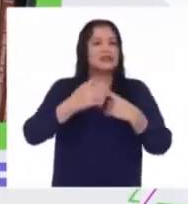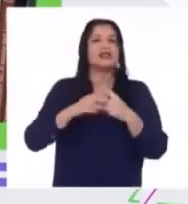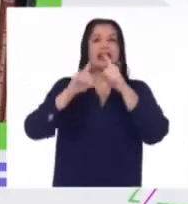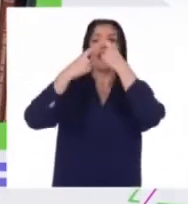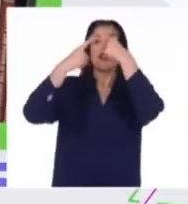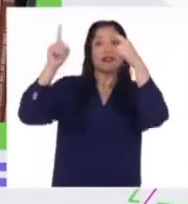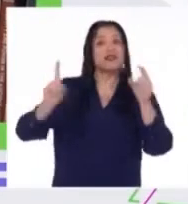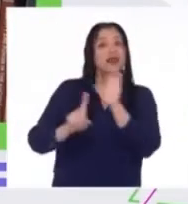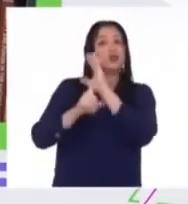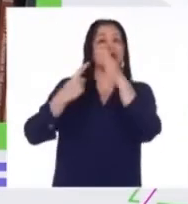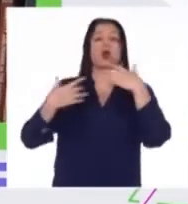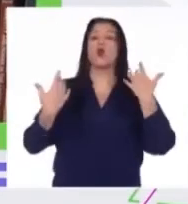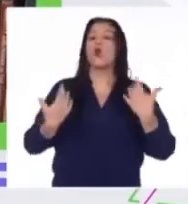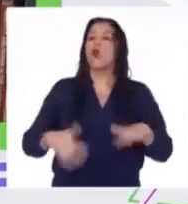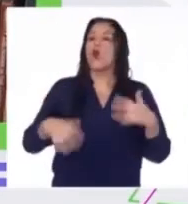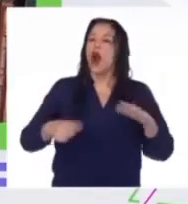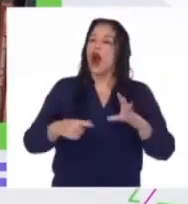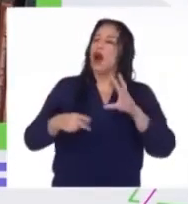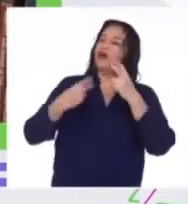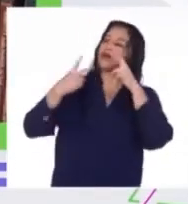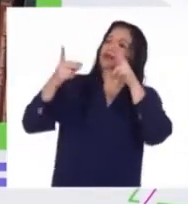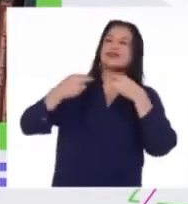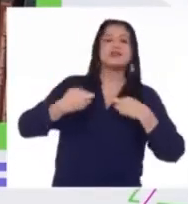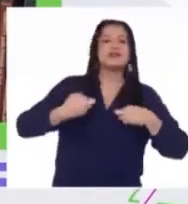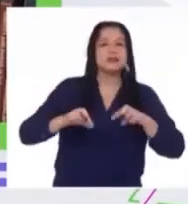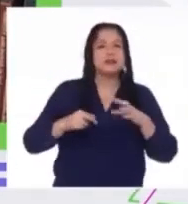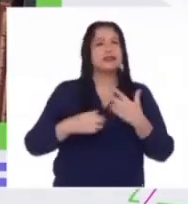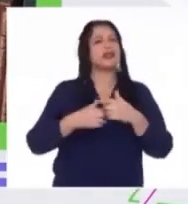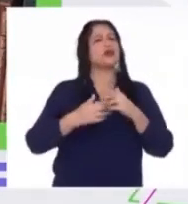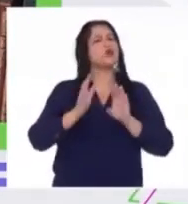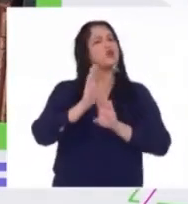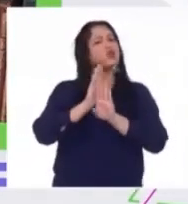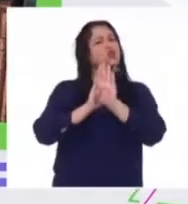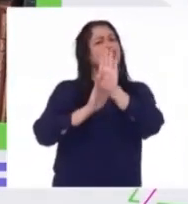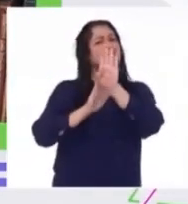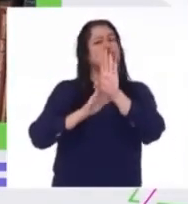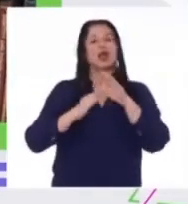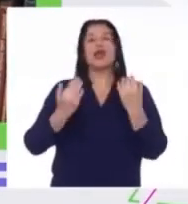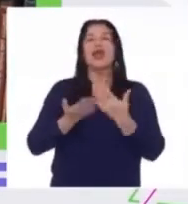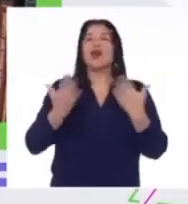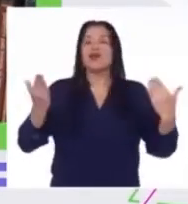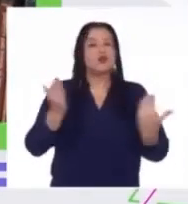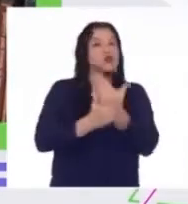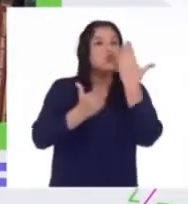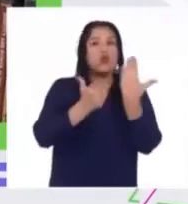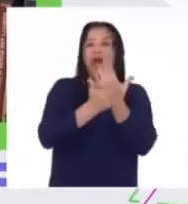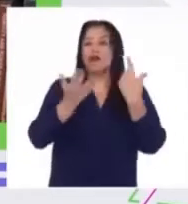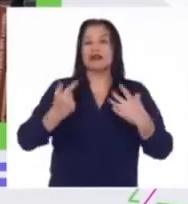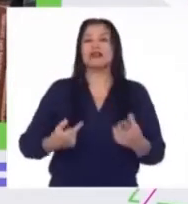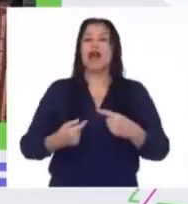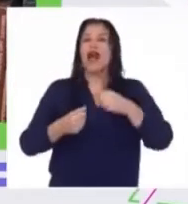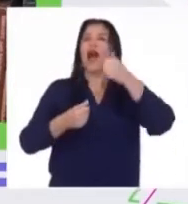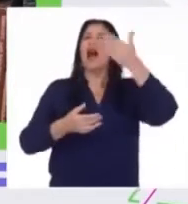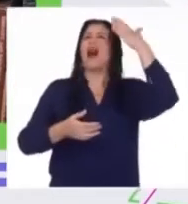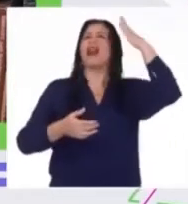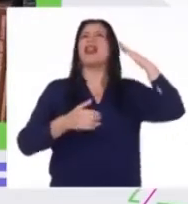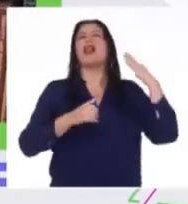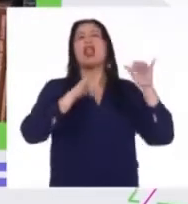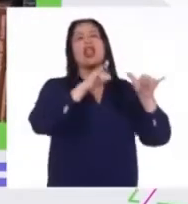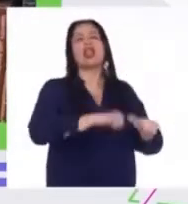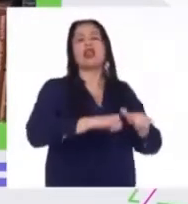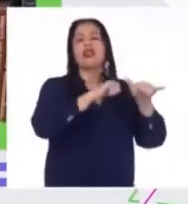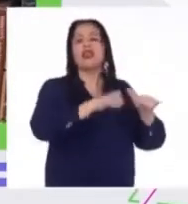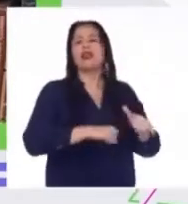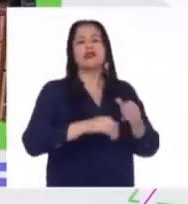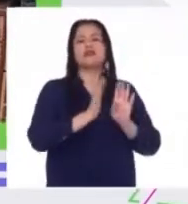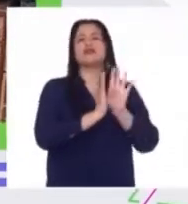una fuente inagotable de desarrollo e innovación. Atrás quedaron viejas ideas de desarrollo,